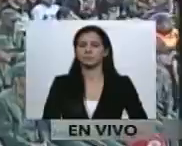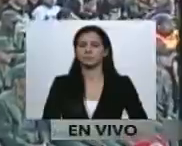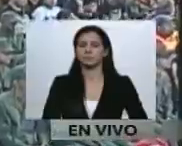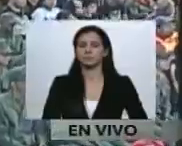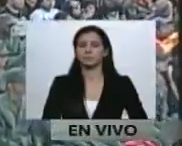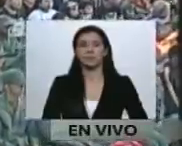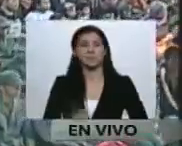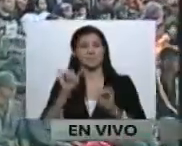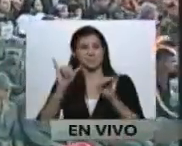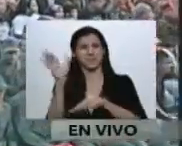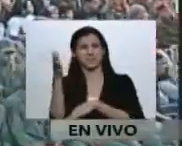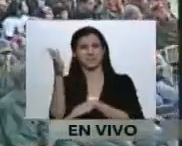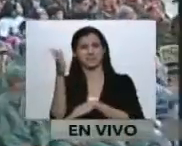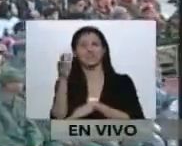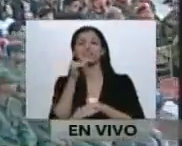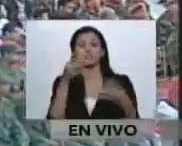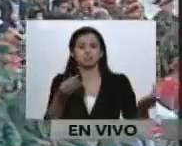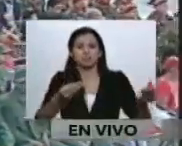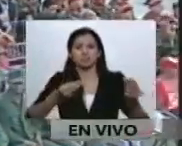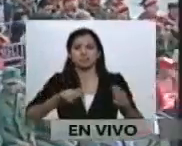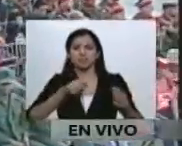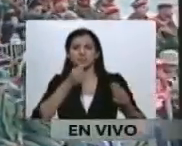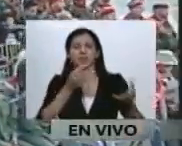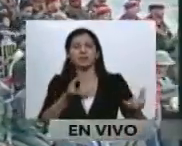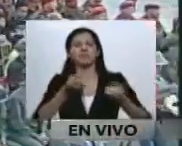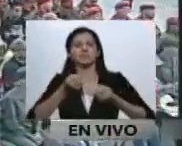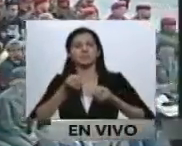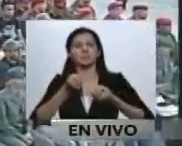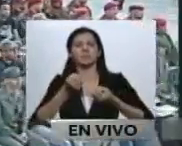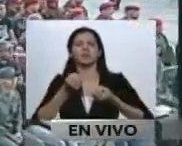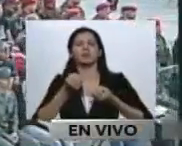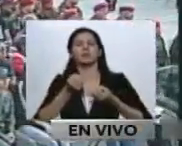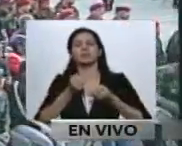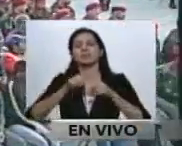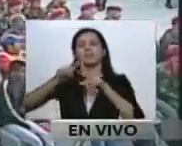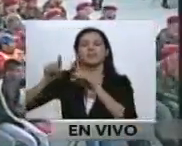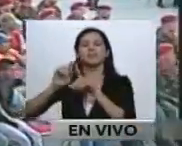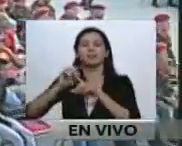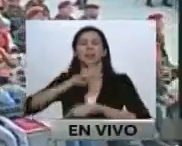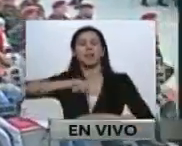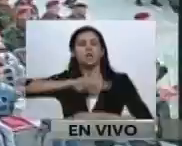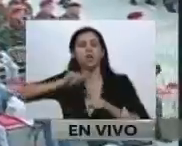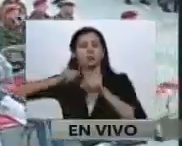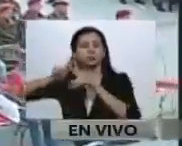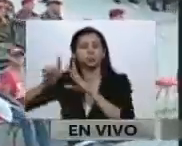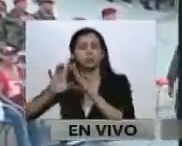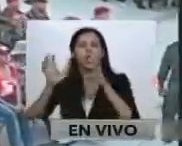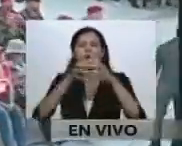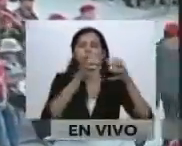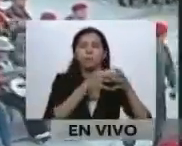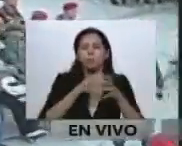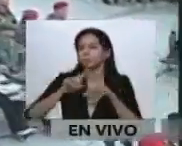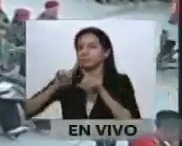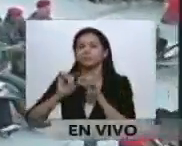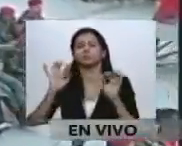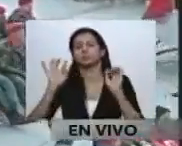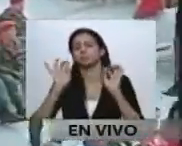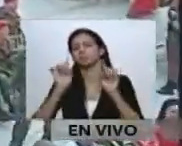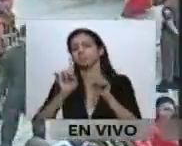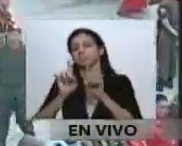La misma también ha sido recibida en esta oración ecuménica que ha tenido lugar la tarde de hoy en el cuartel de la montaña y en la cual se